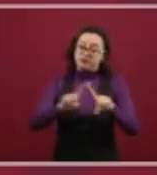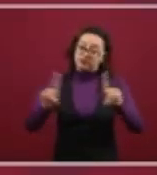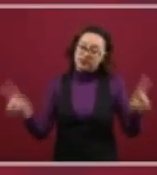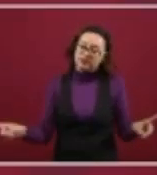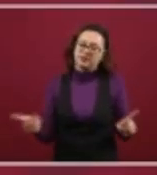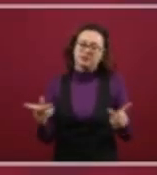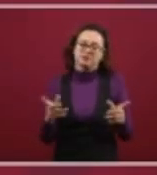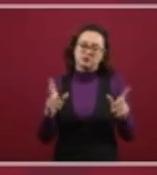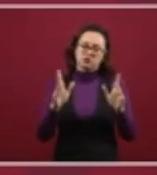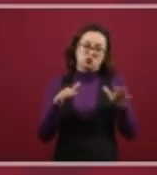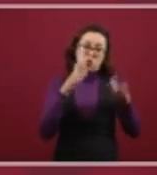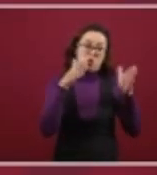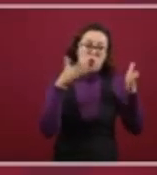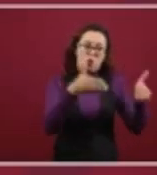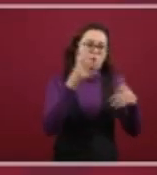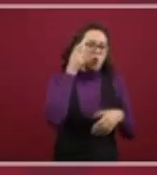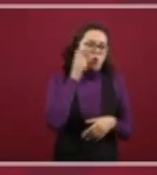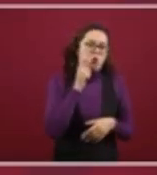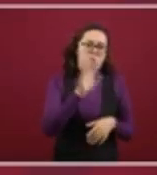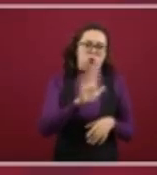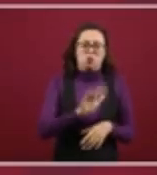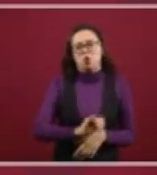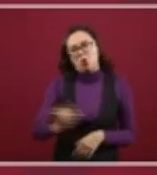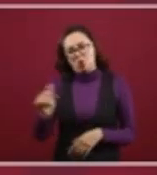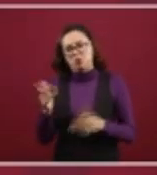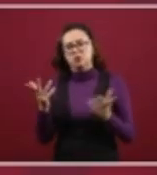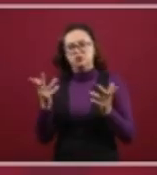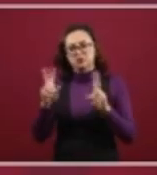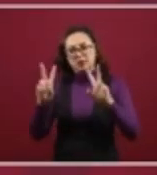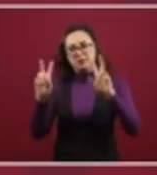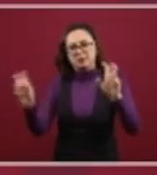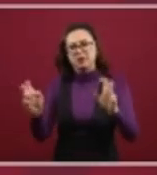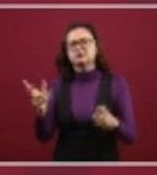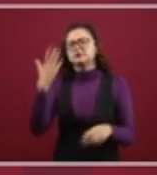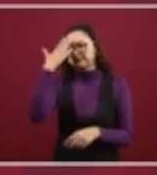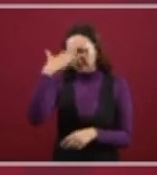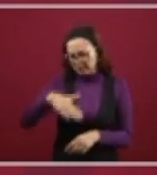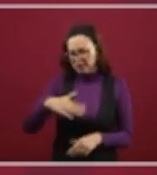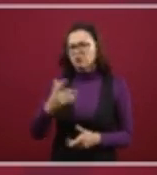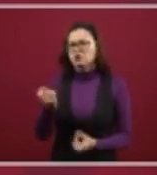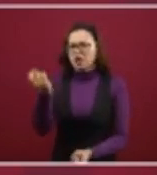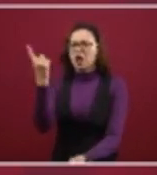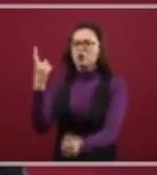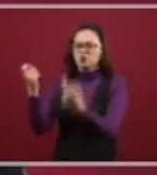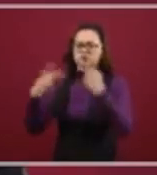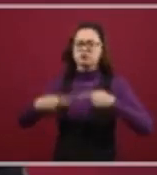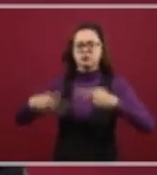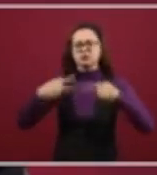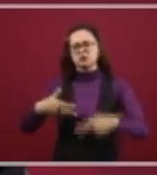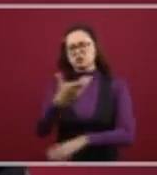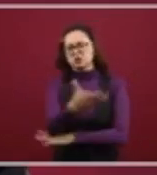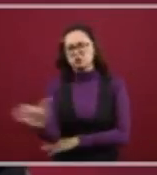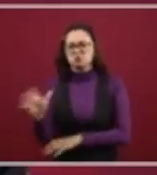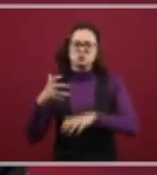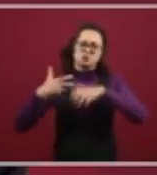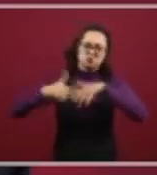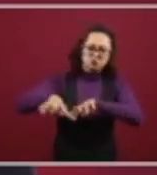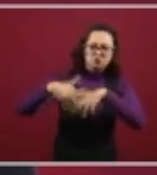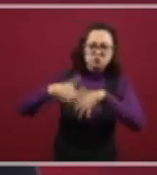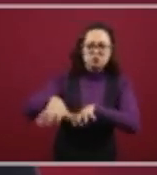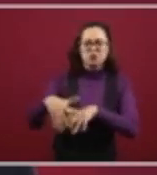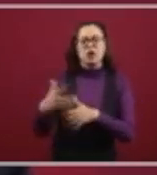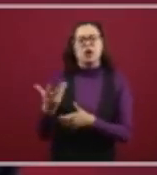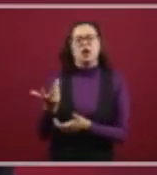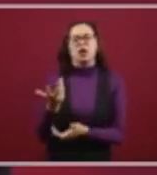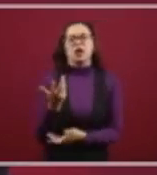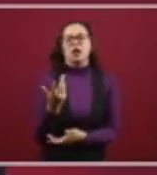realidad, efectivamente, estamos enterados, el señor presidente está informado de que hay algunas manifestaciones de productores